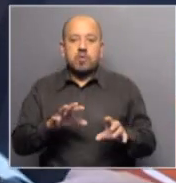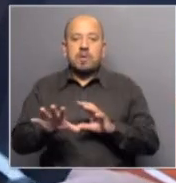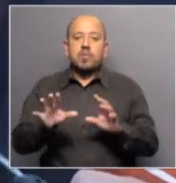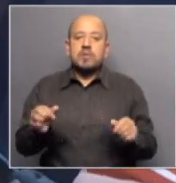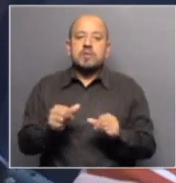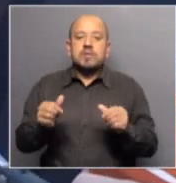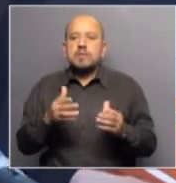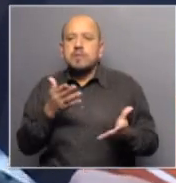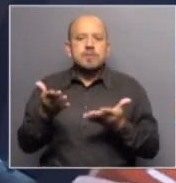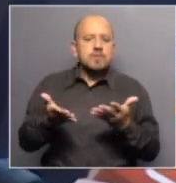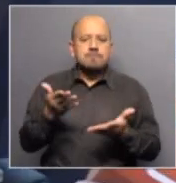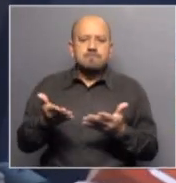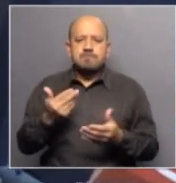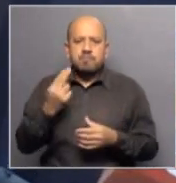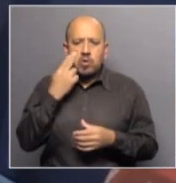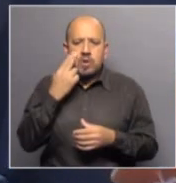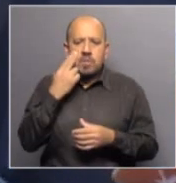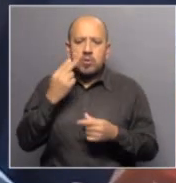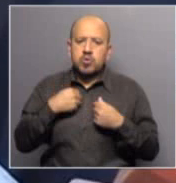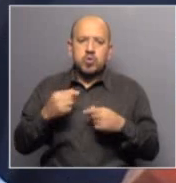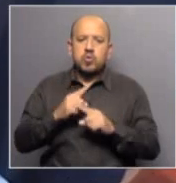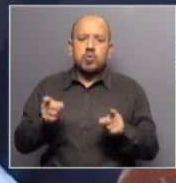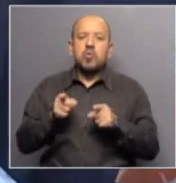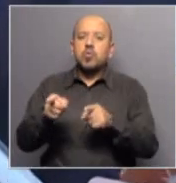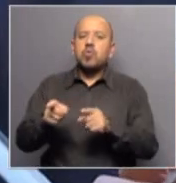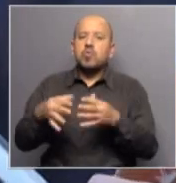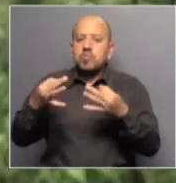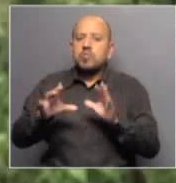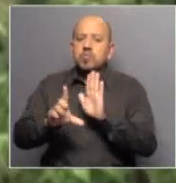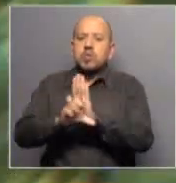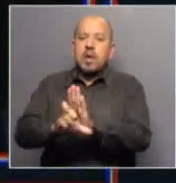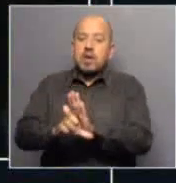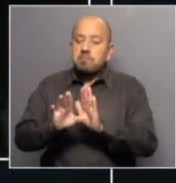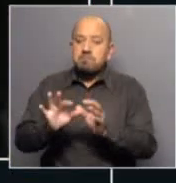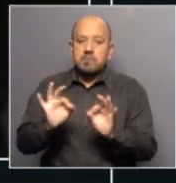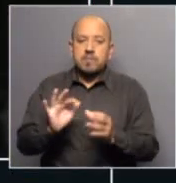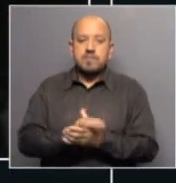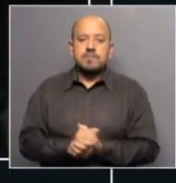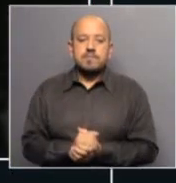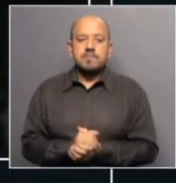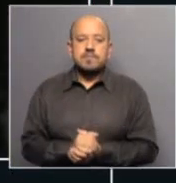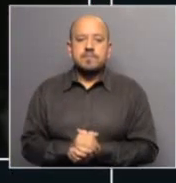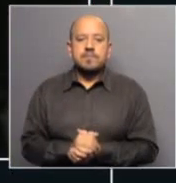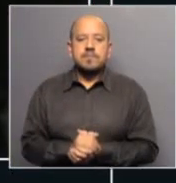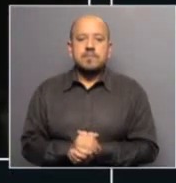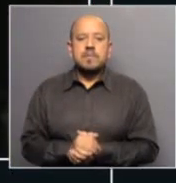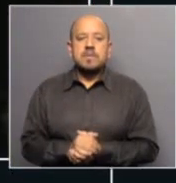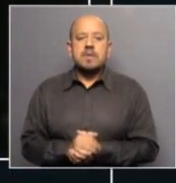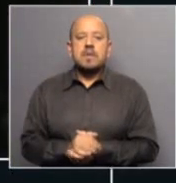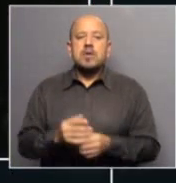generar inconvenientes de ninguna naturaleza con aquellos que están en el marco de la ley. Vamos a